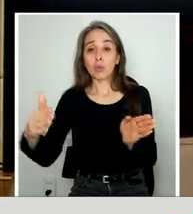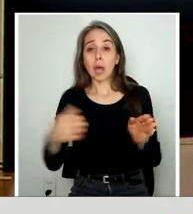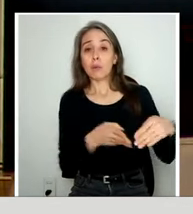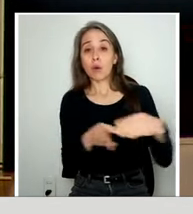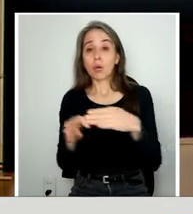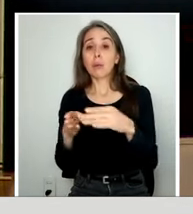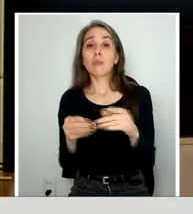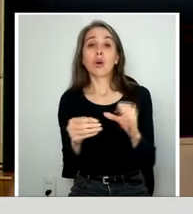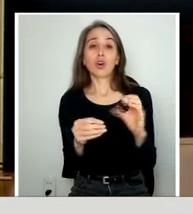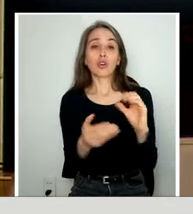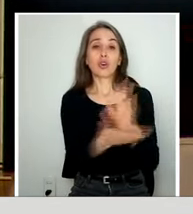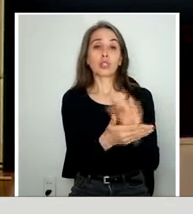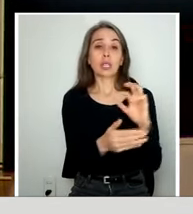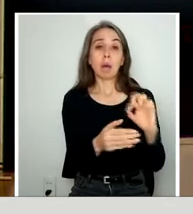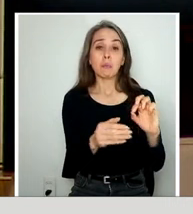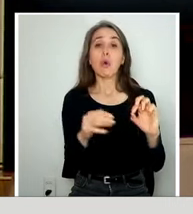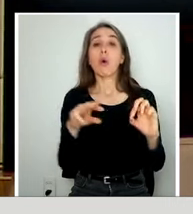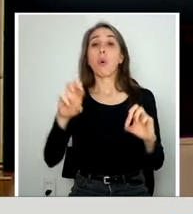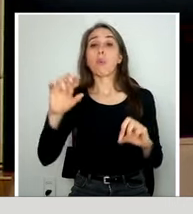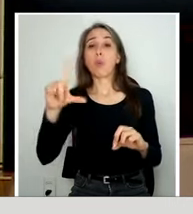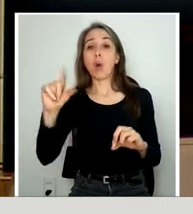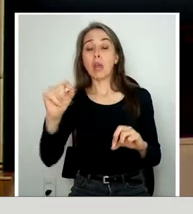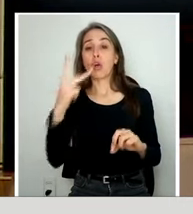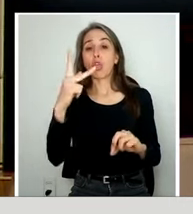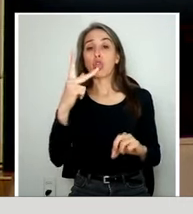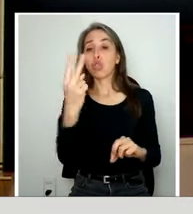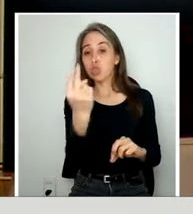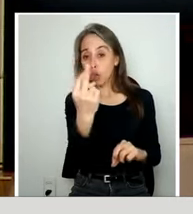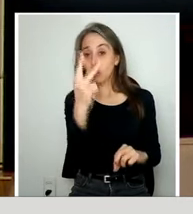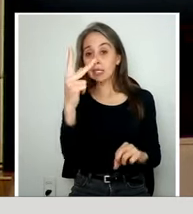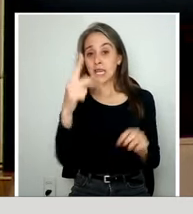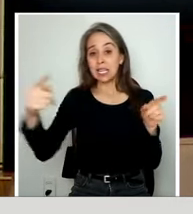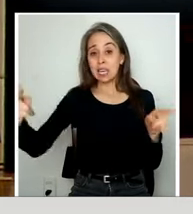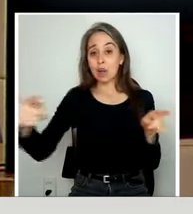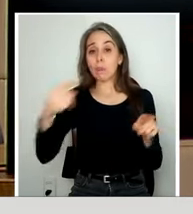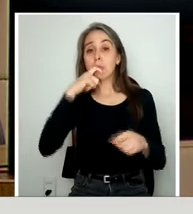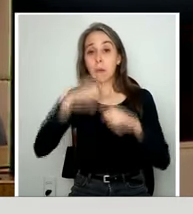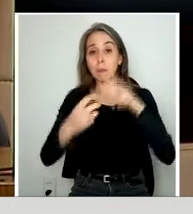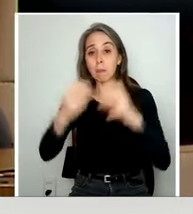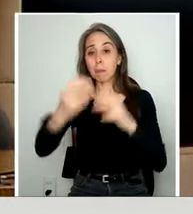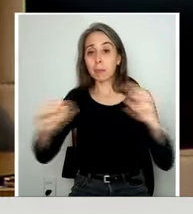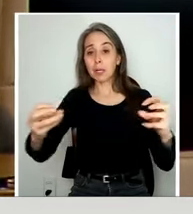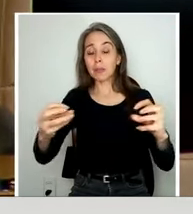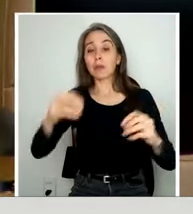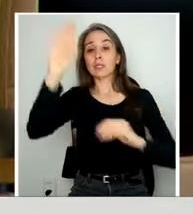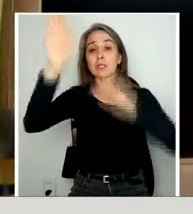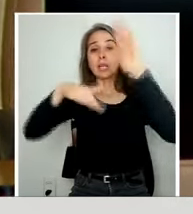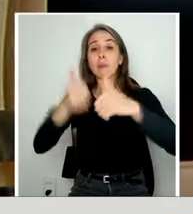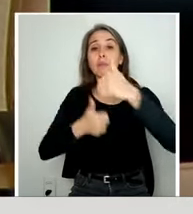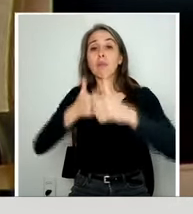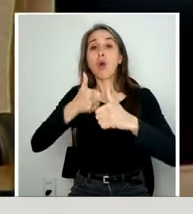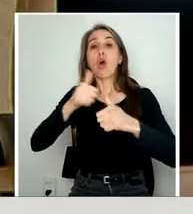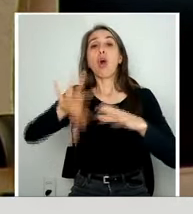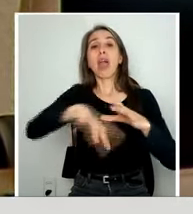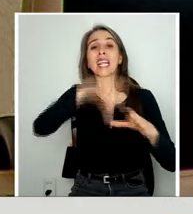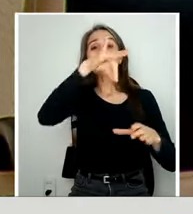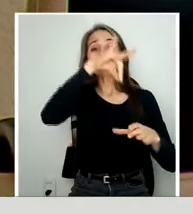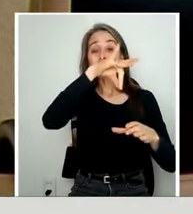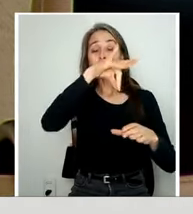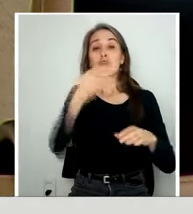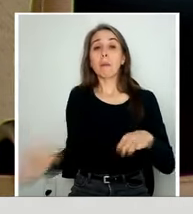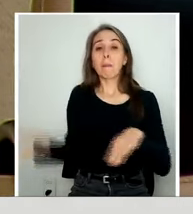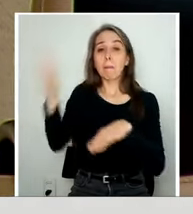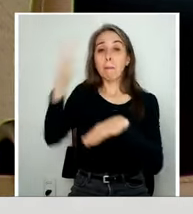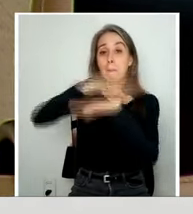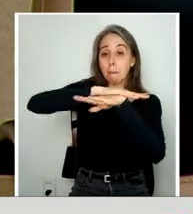que es un camino que aún está de ripio son 12 km aproximadamente que estaba en el licitación para hacer pavimentados cuál es el problema